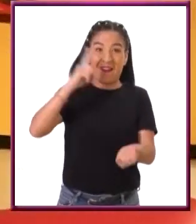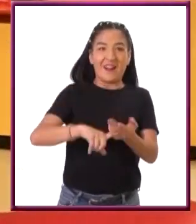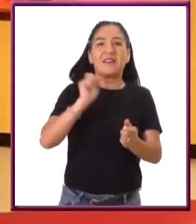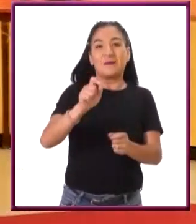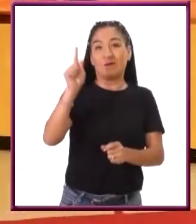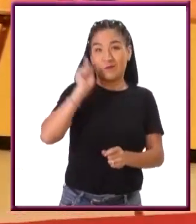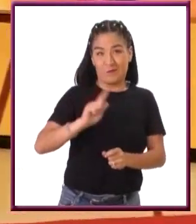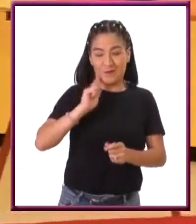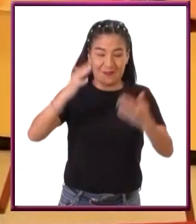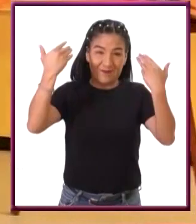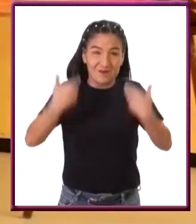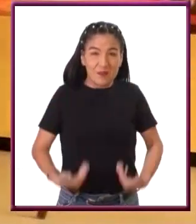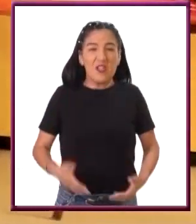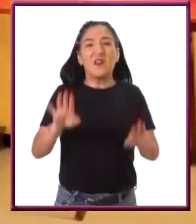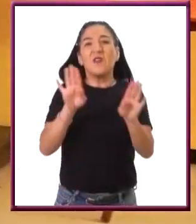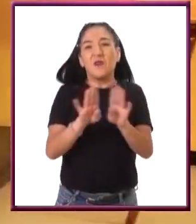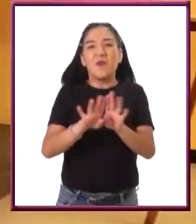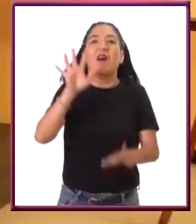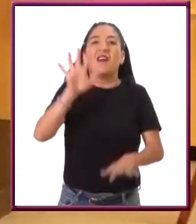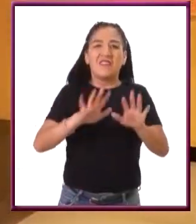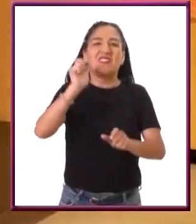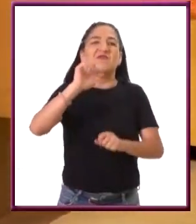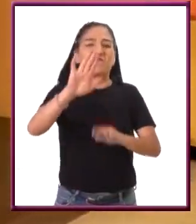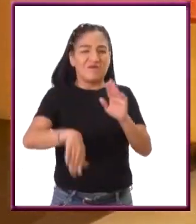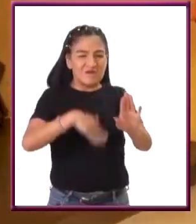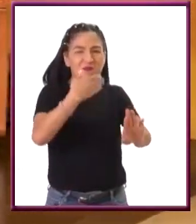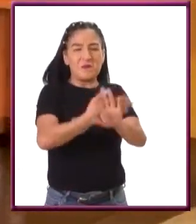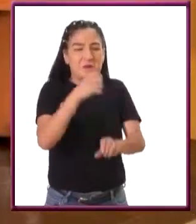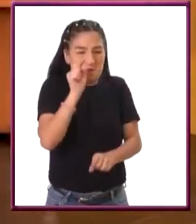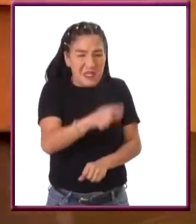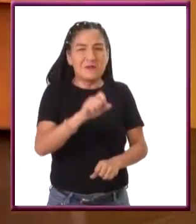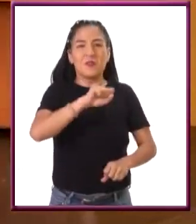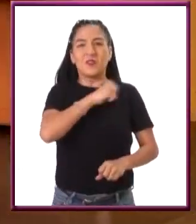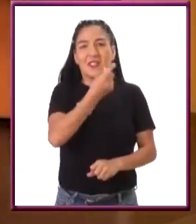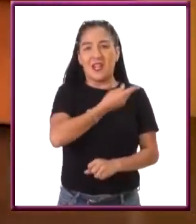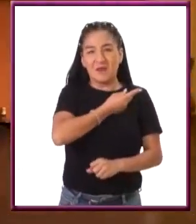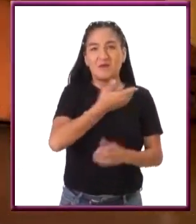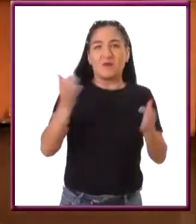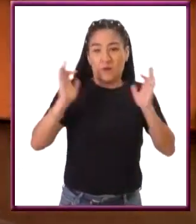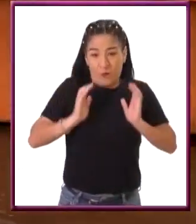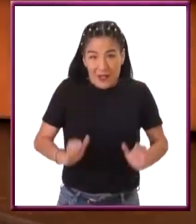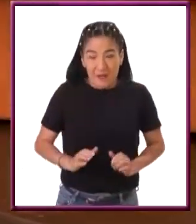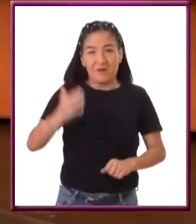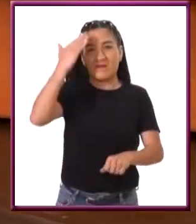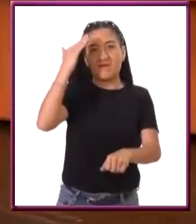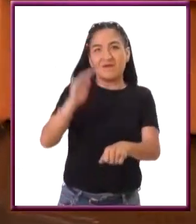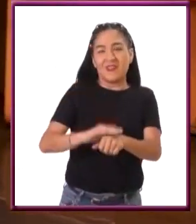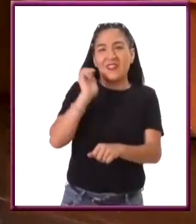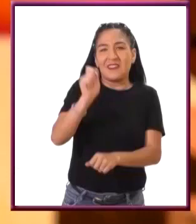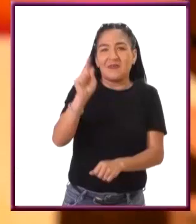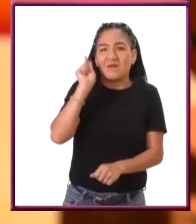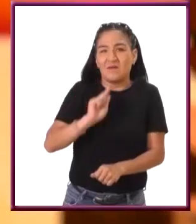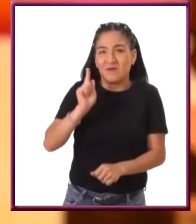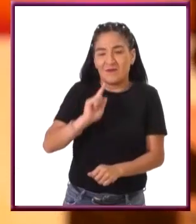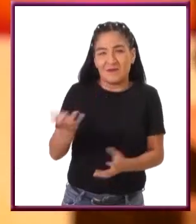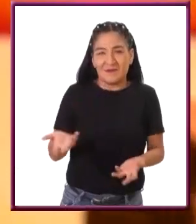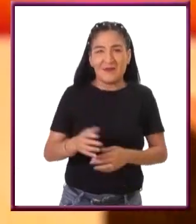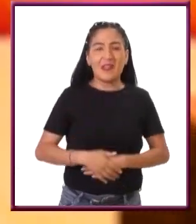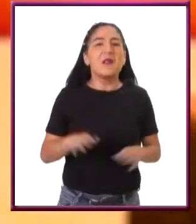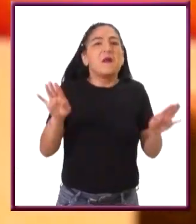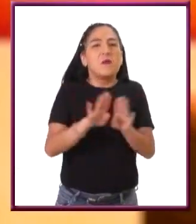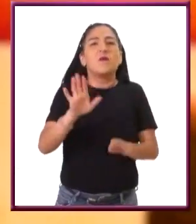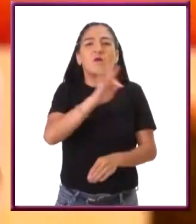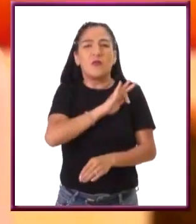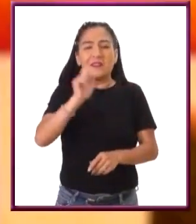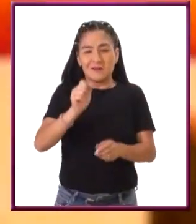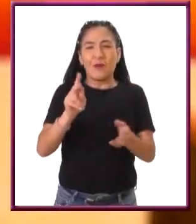atributos que se esperan de las mujeres atentan muchas veces en contra de nuestra salud física y mental. ¿Cómo